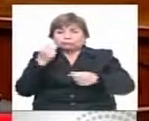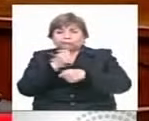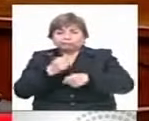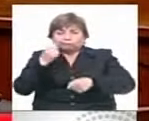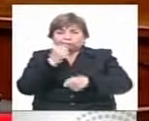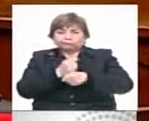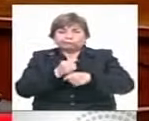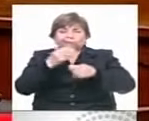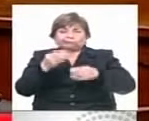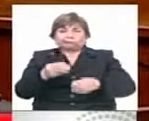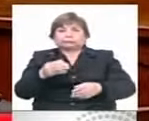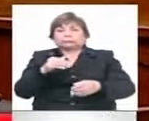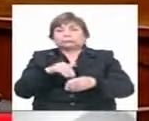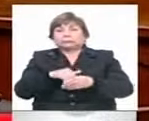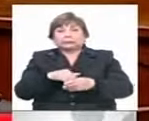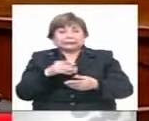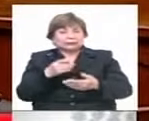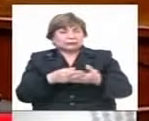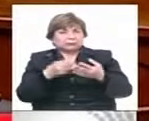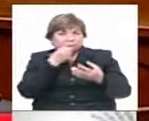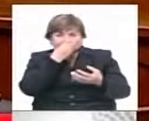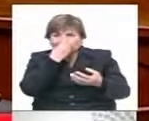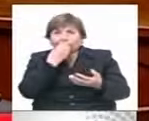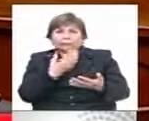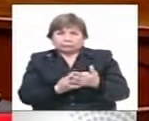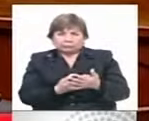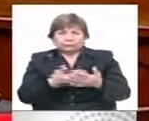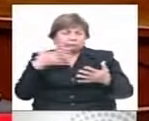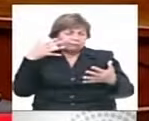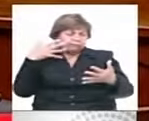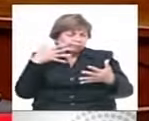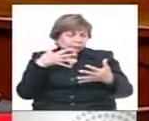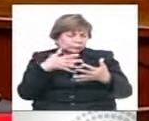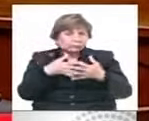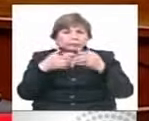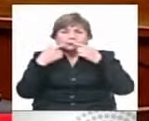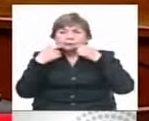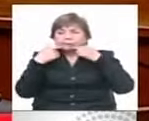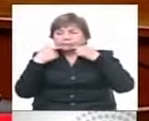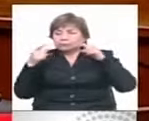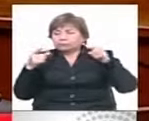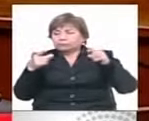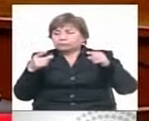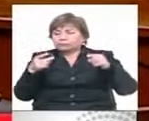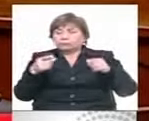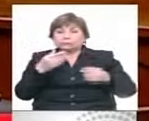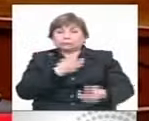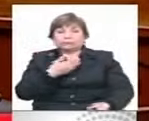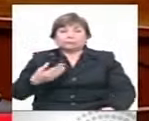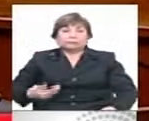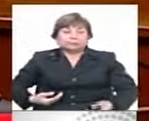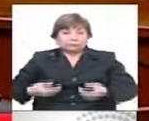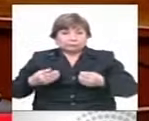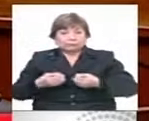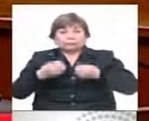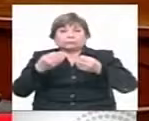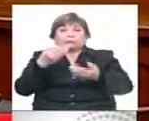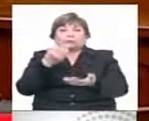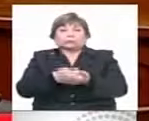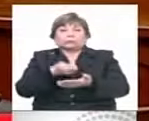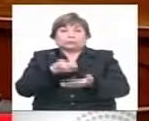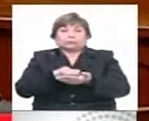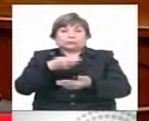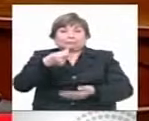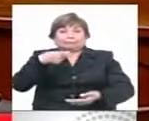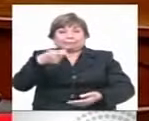trabajadores formales en situación de vulnerabilidad, anunciamos que el Estado otorgará un subsidio